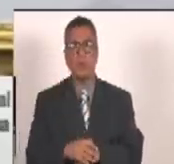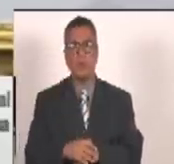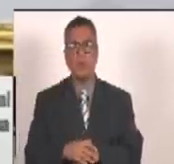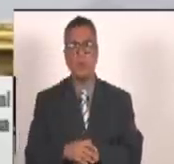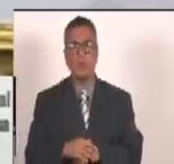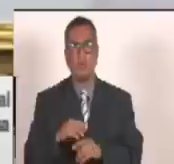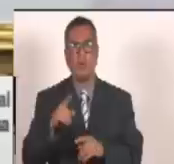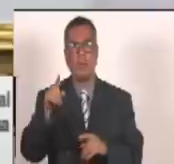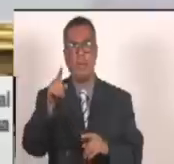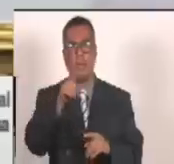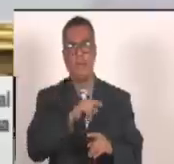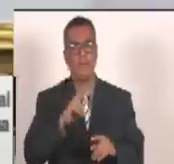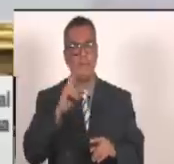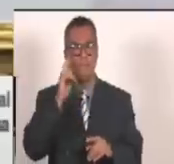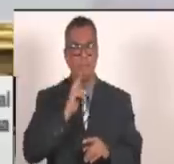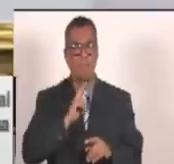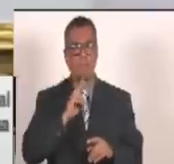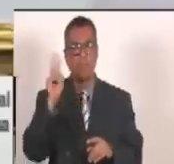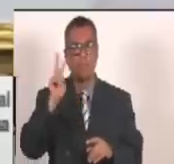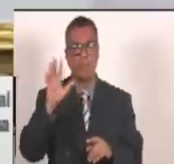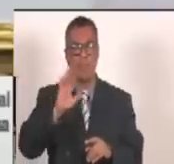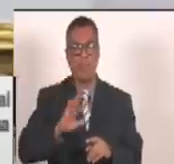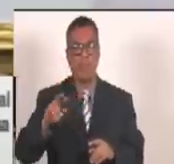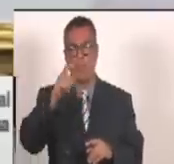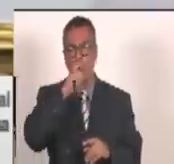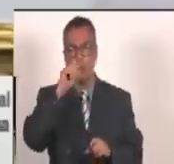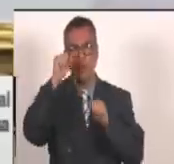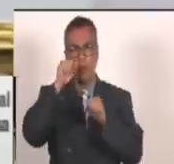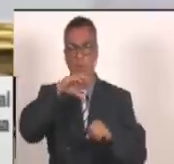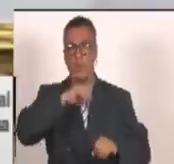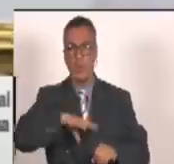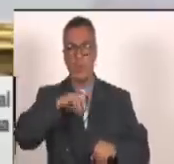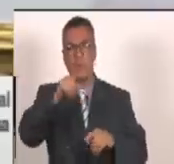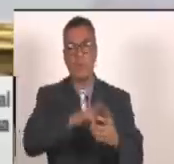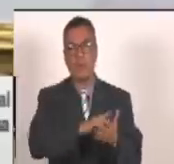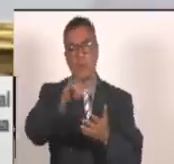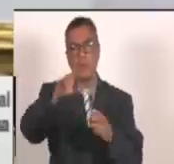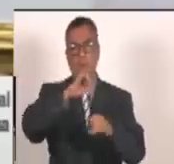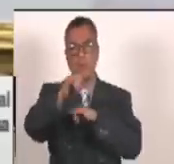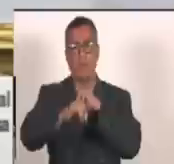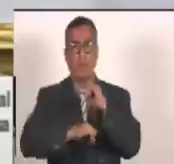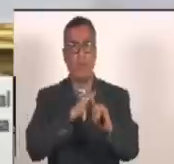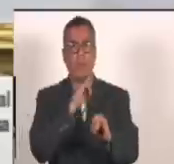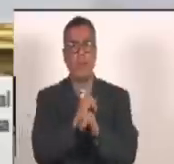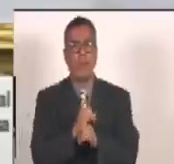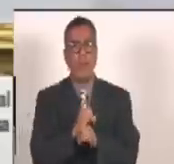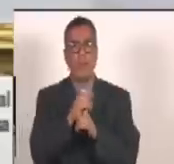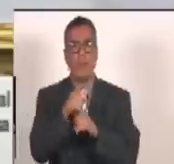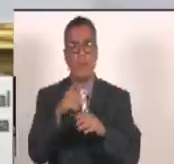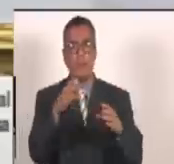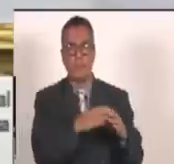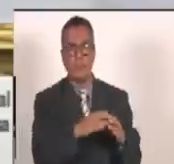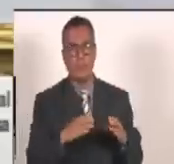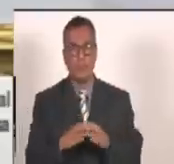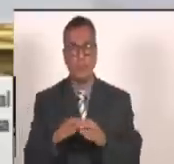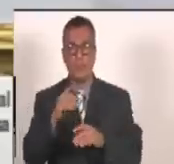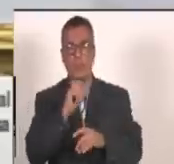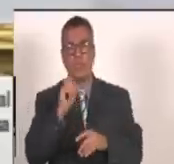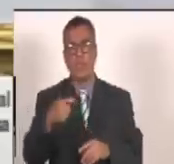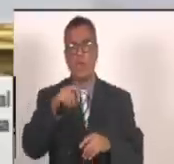Venezuela, Nicolás Maduro Moros, por su histórica y exitosa gira internacional y su reunión con